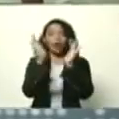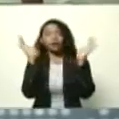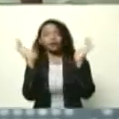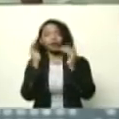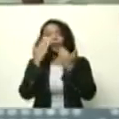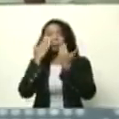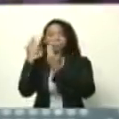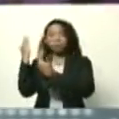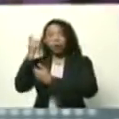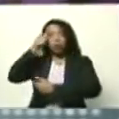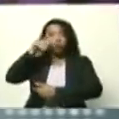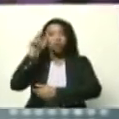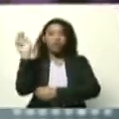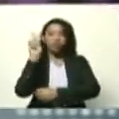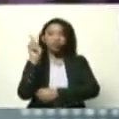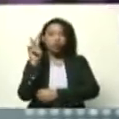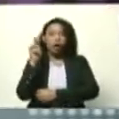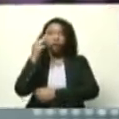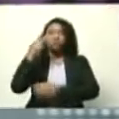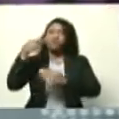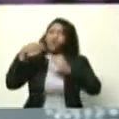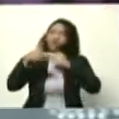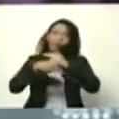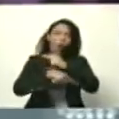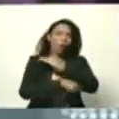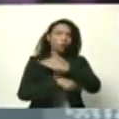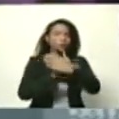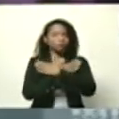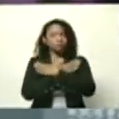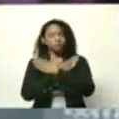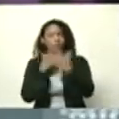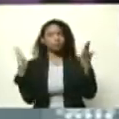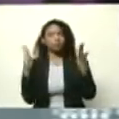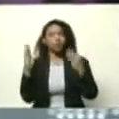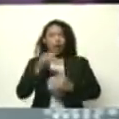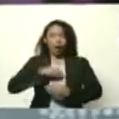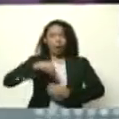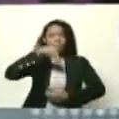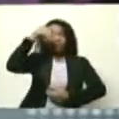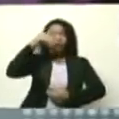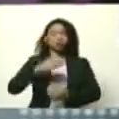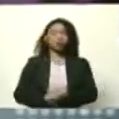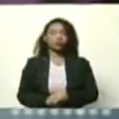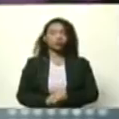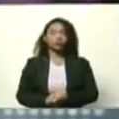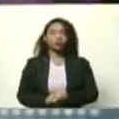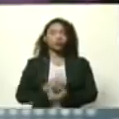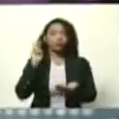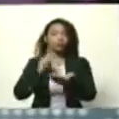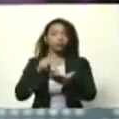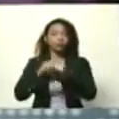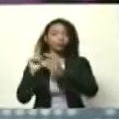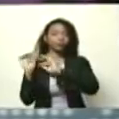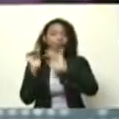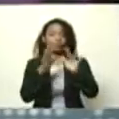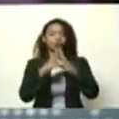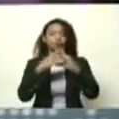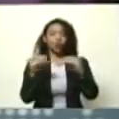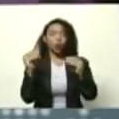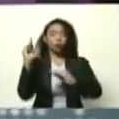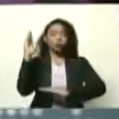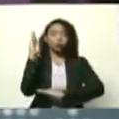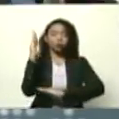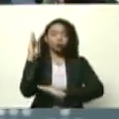Allí estuvo el pueblo venezolano con profunda devoción, espiritualidad, presentándose en todos los